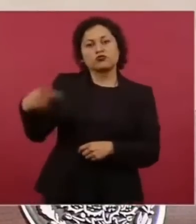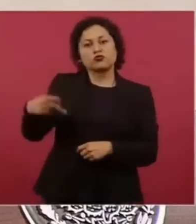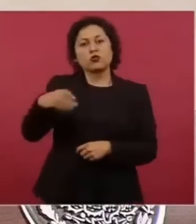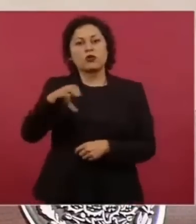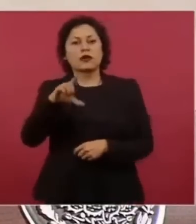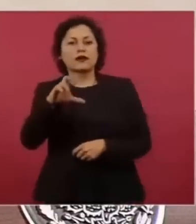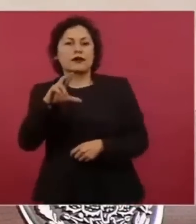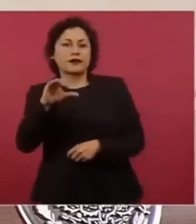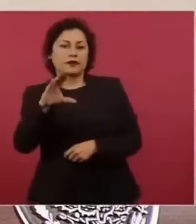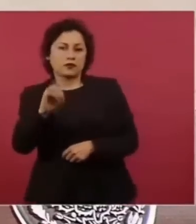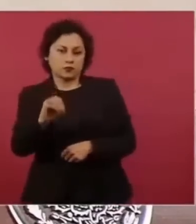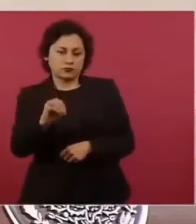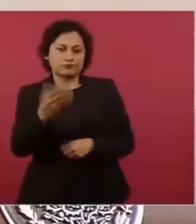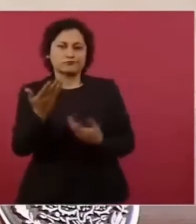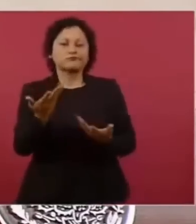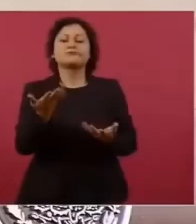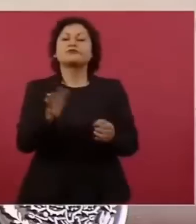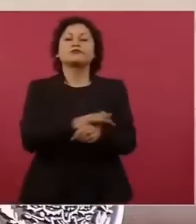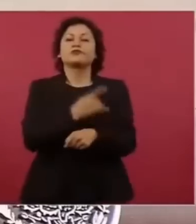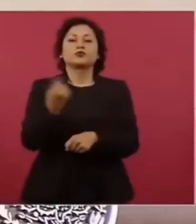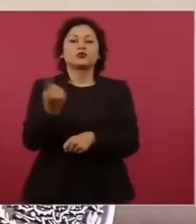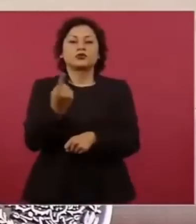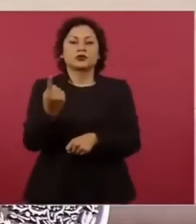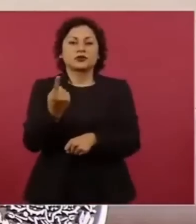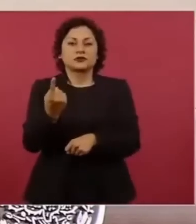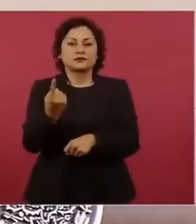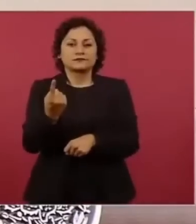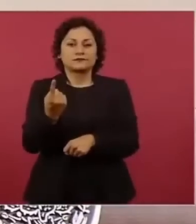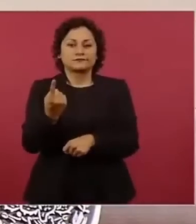porque no era posible